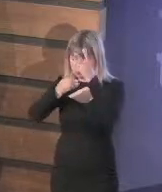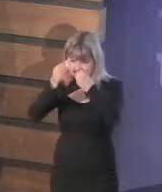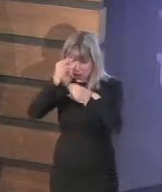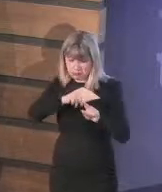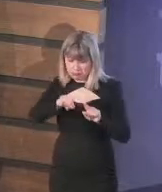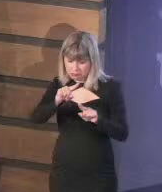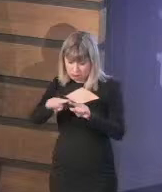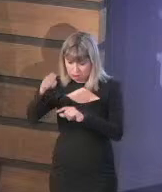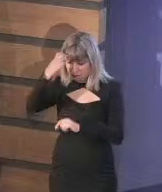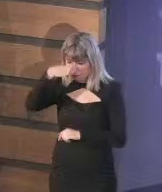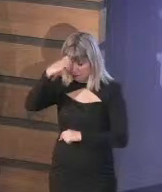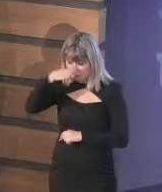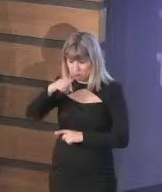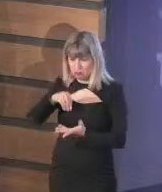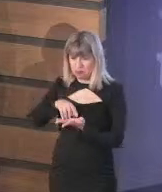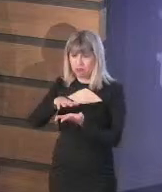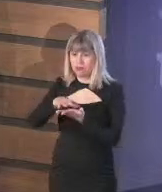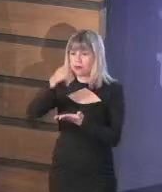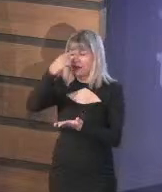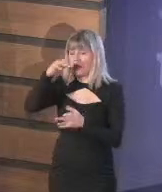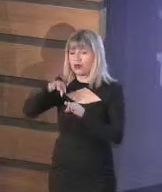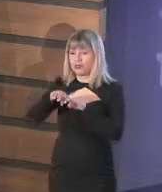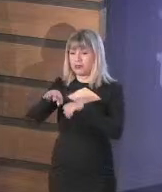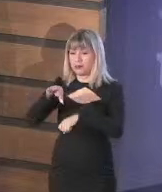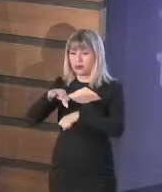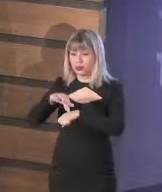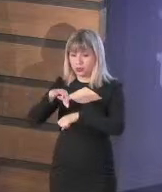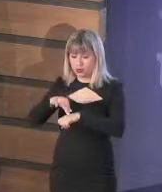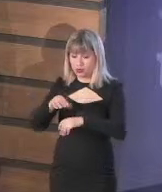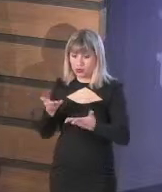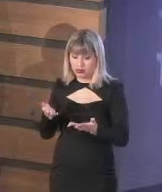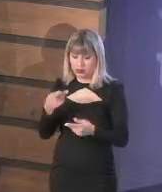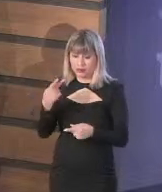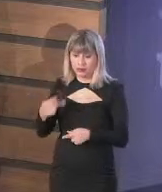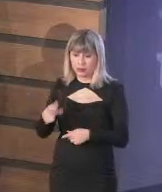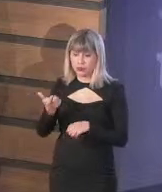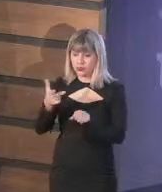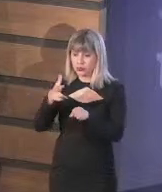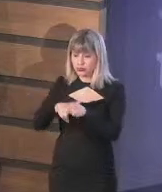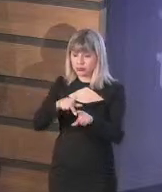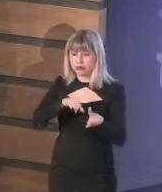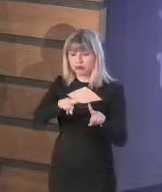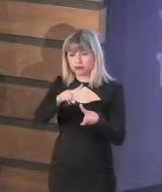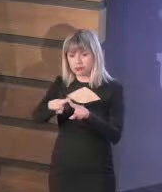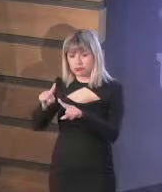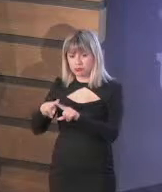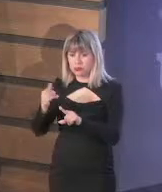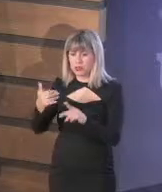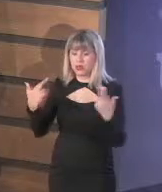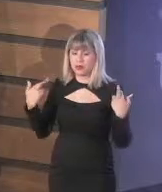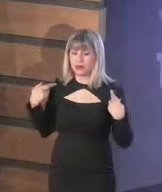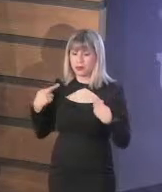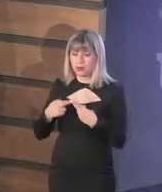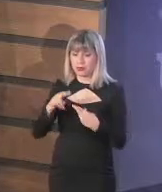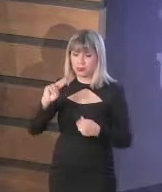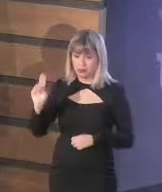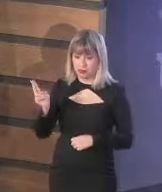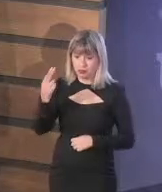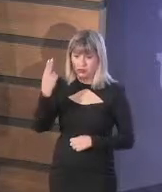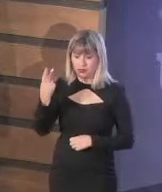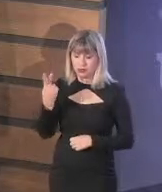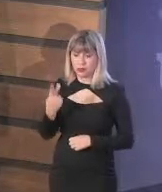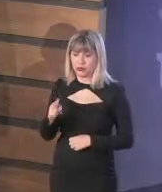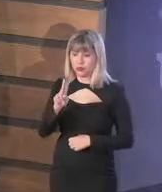de experiencia que abarca desde su labor como médico residente y general en hospitales hasta su rol como docente en la